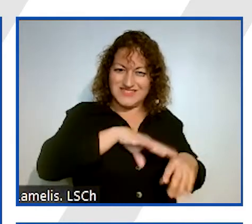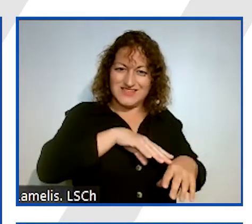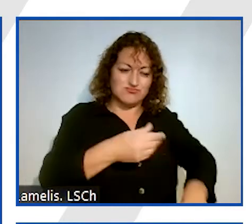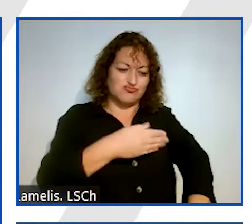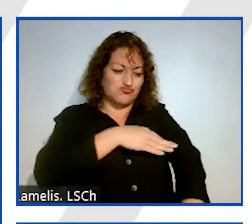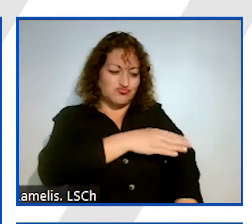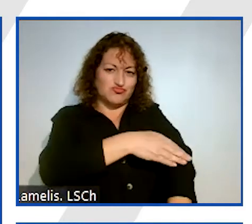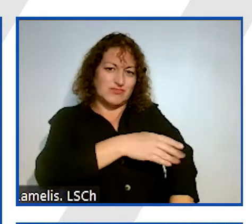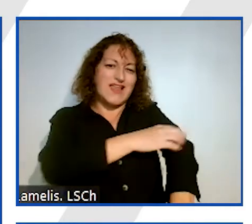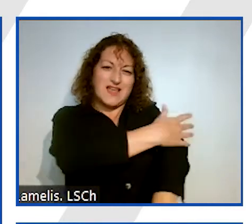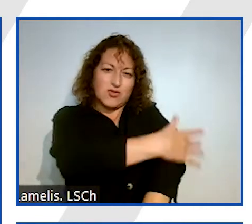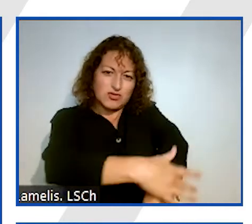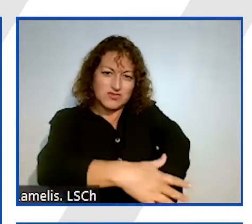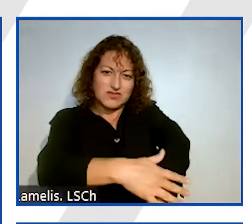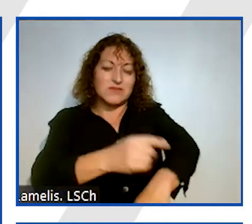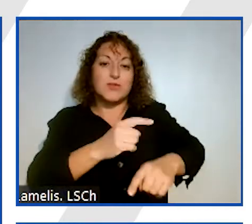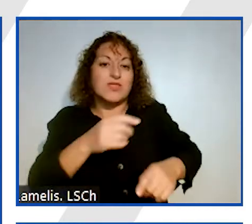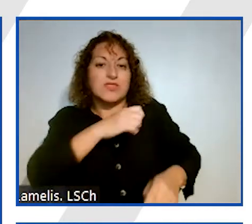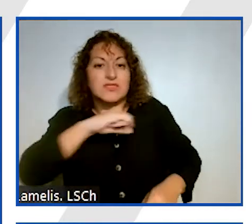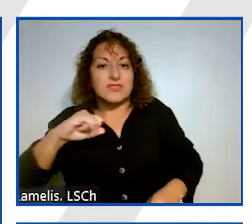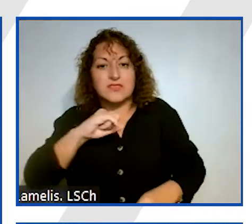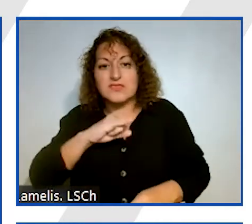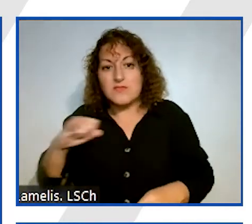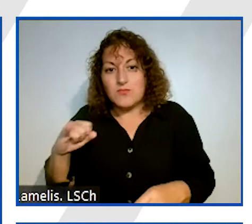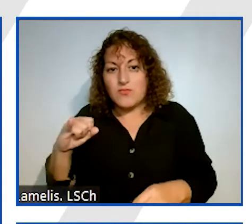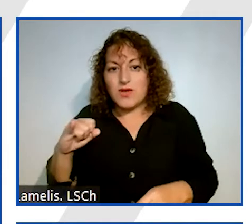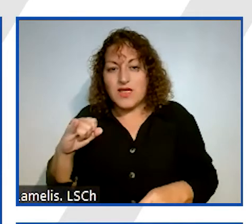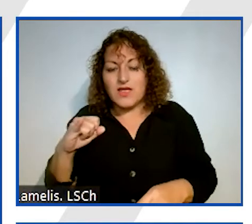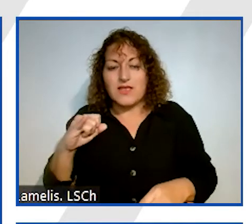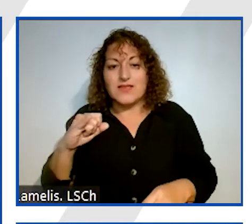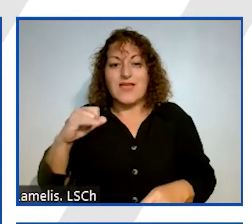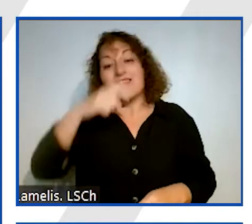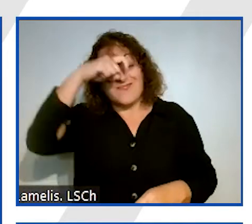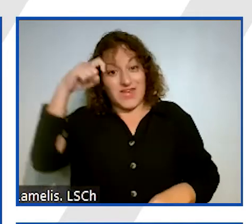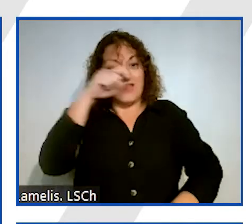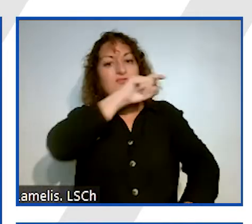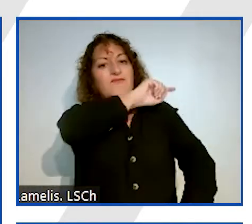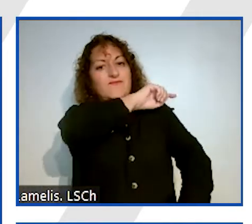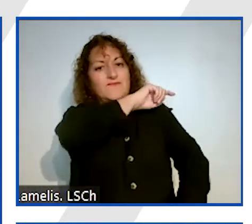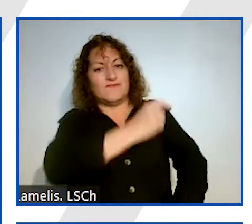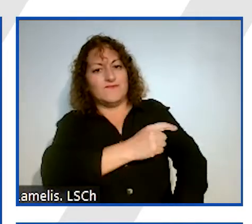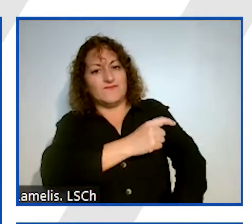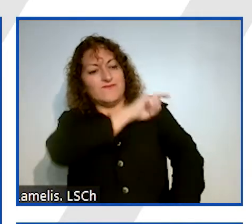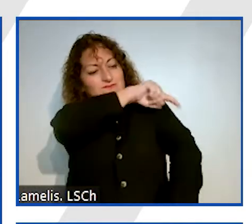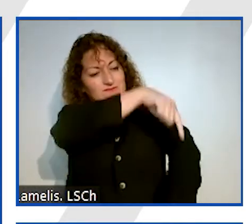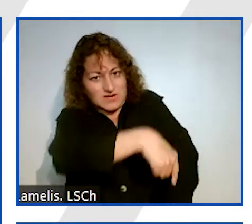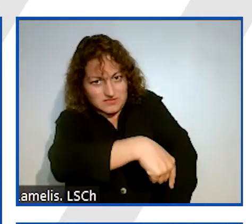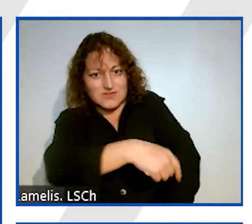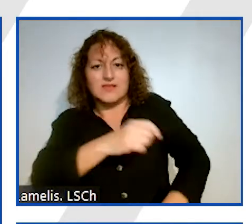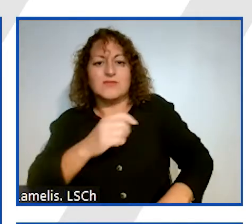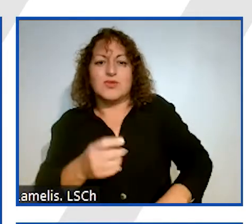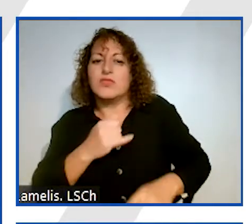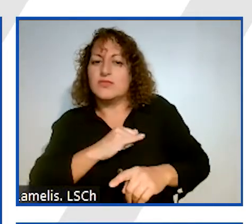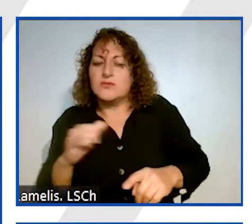el verano bajan del Ecuador, cuando llega el invierno suben desde la Antártica y eso incrementa el número de